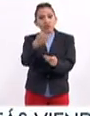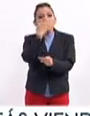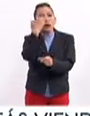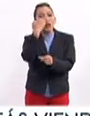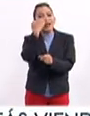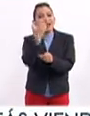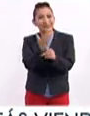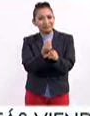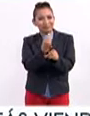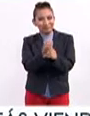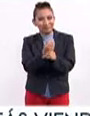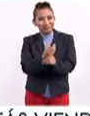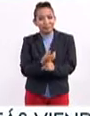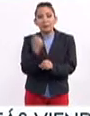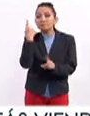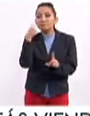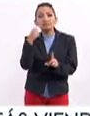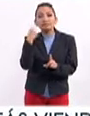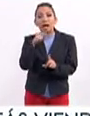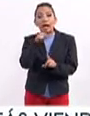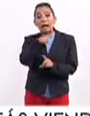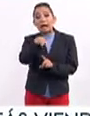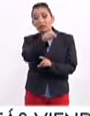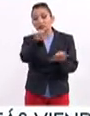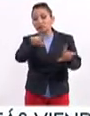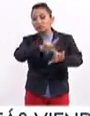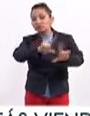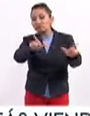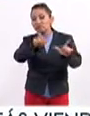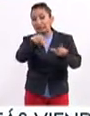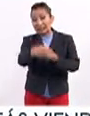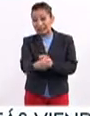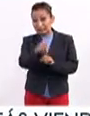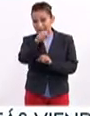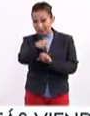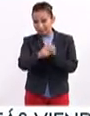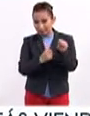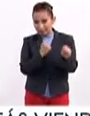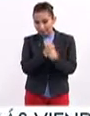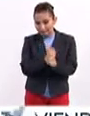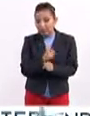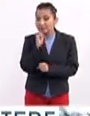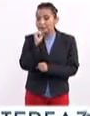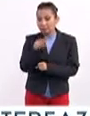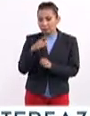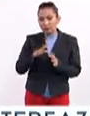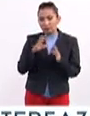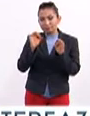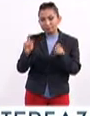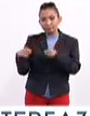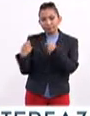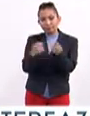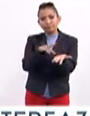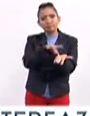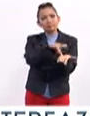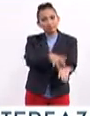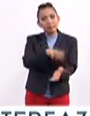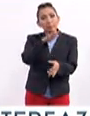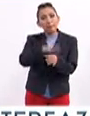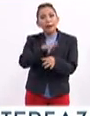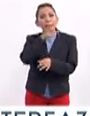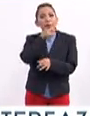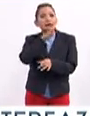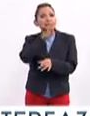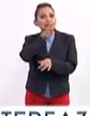planteles escolares, con la finalidad de que estén listos este mismo año. Además, confirmó la entrega de apoyos a madres